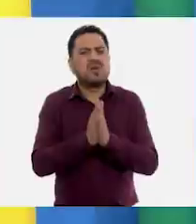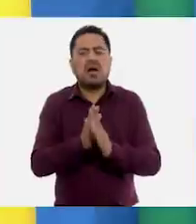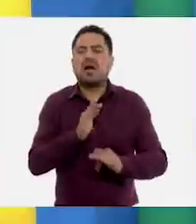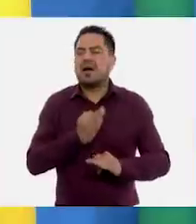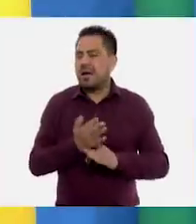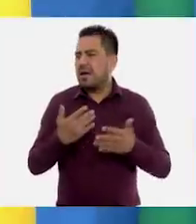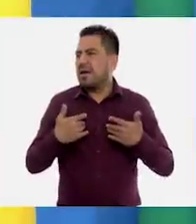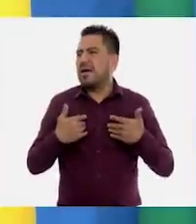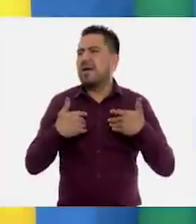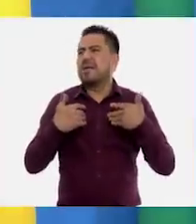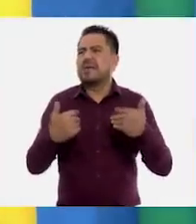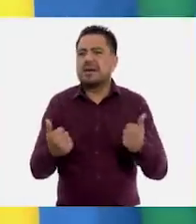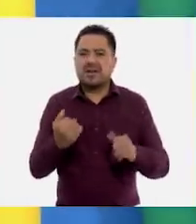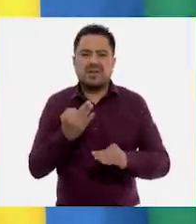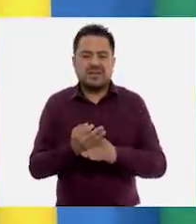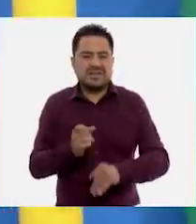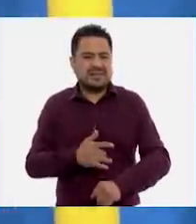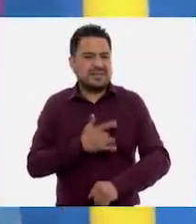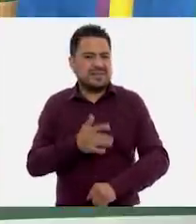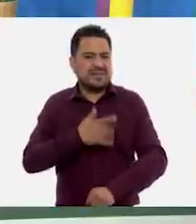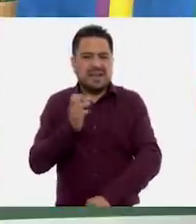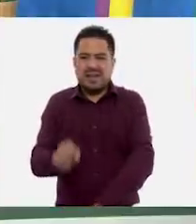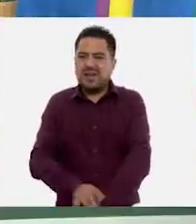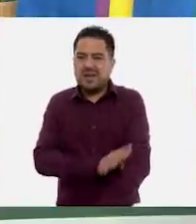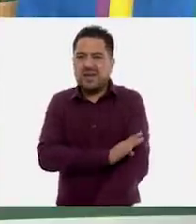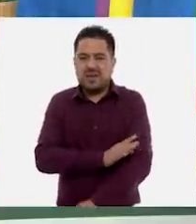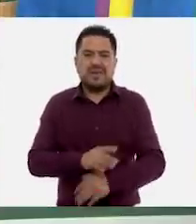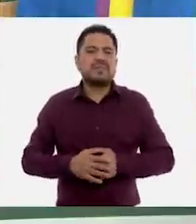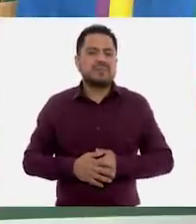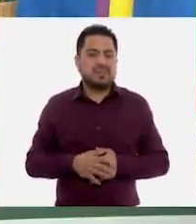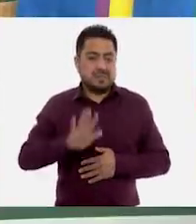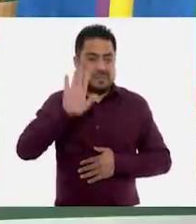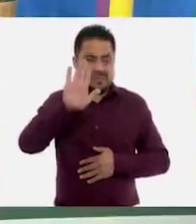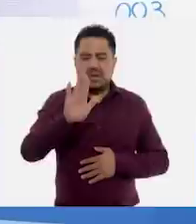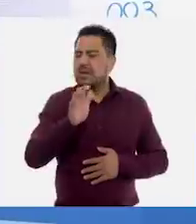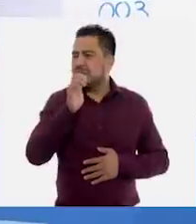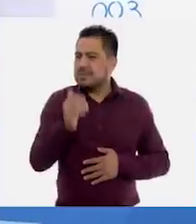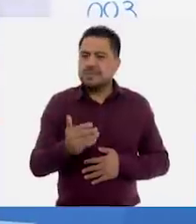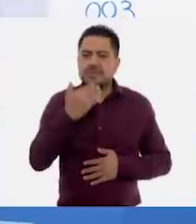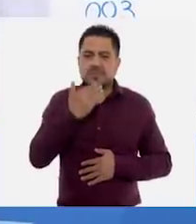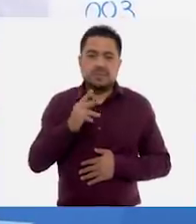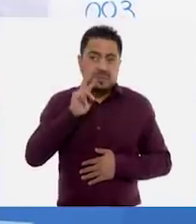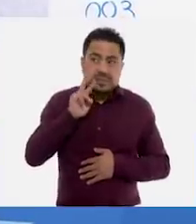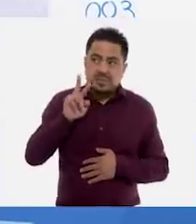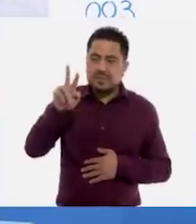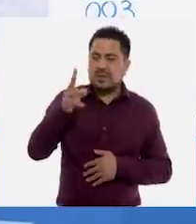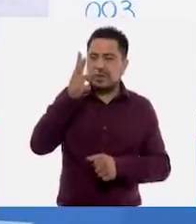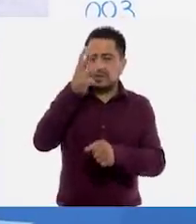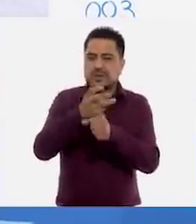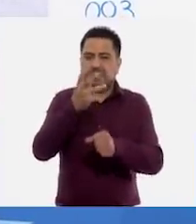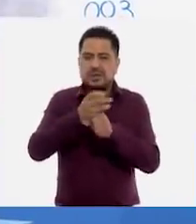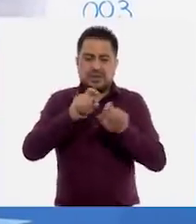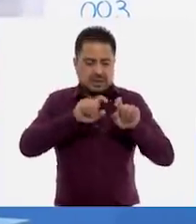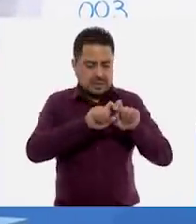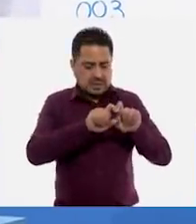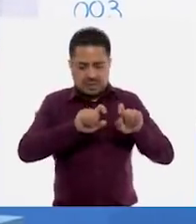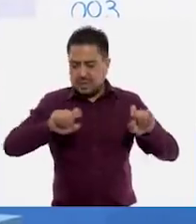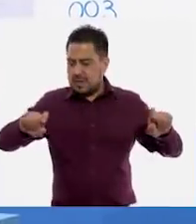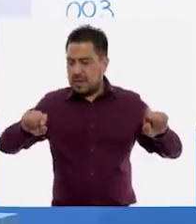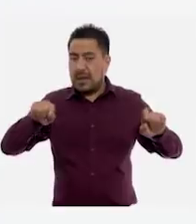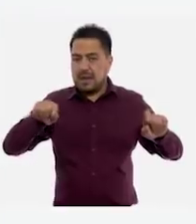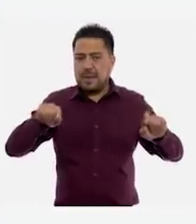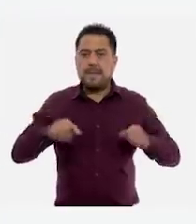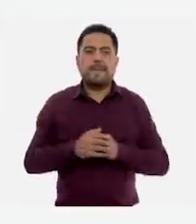la entendí y pues ya estoy emocionado, ya quiero hacer otro. Está bien, veamos el tercer renglón de esta